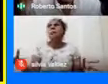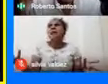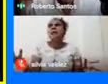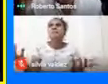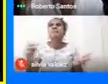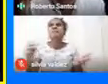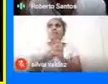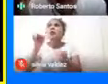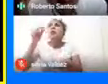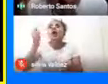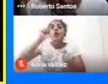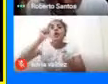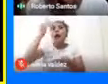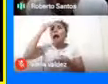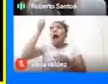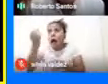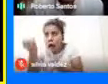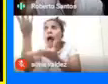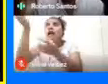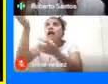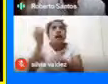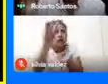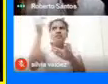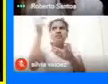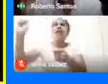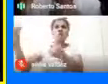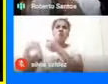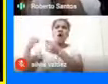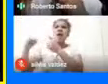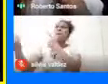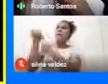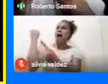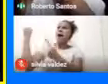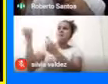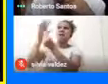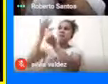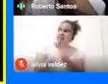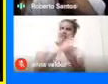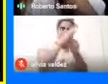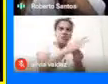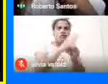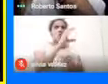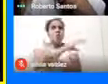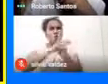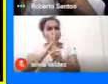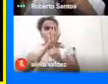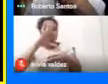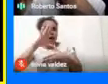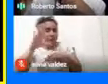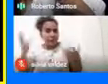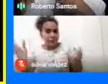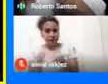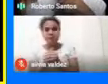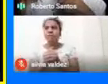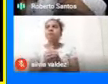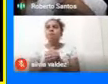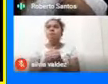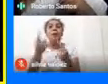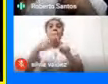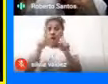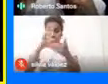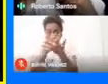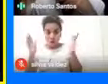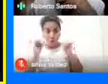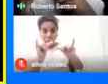Empedestales A quienes Maltrataron Tanto Todas estas Culturas De América Pero la cosa No para ahí